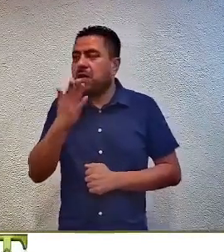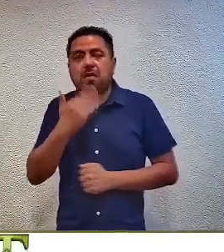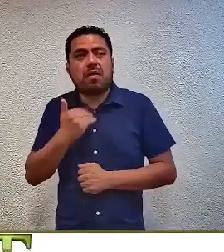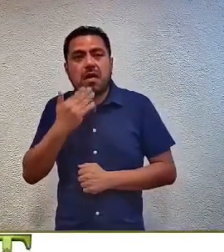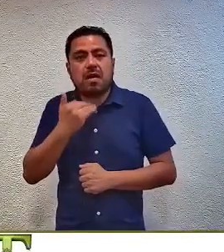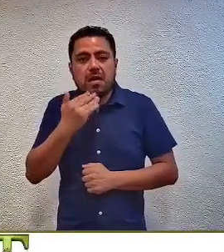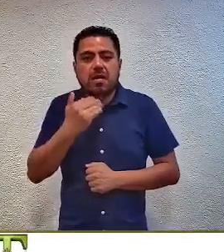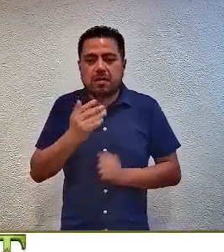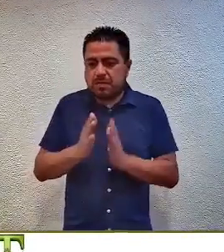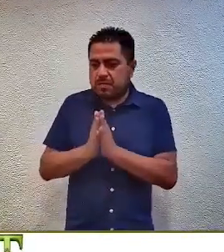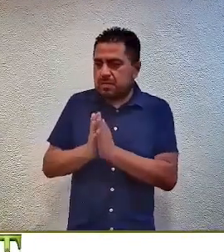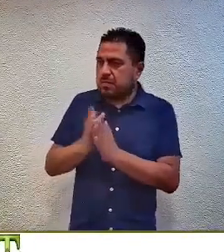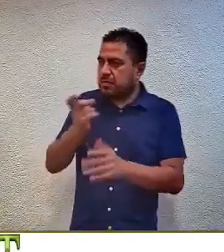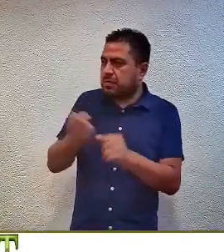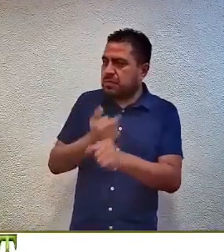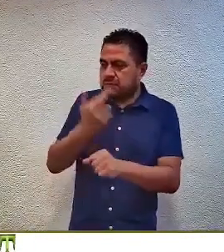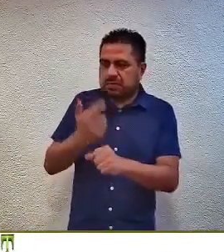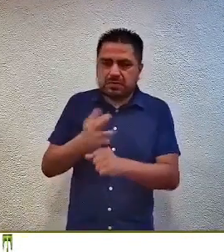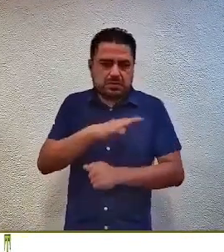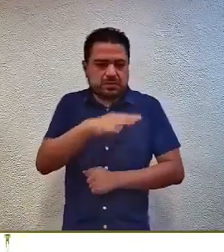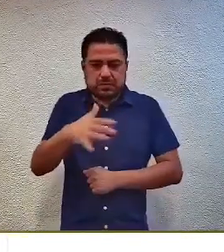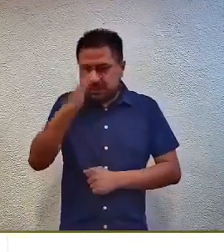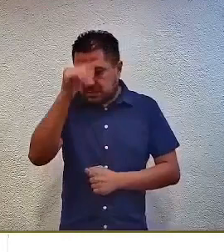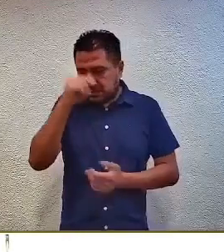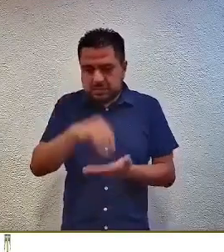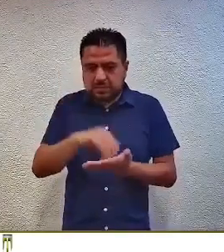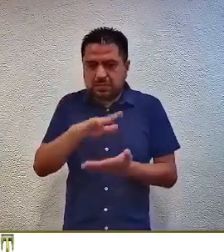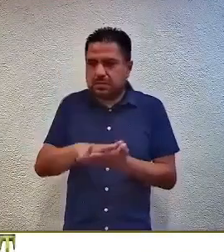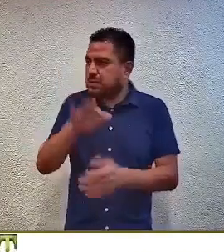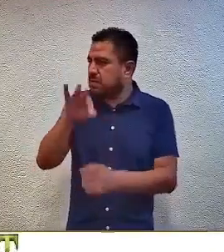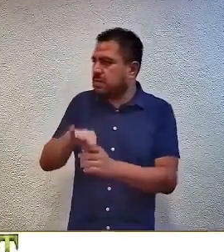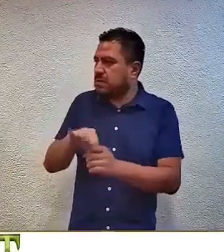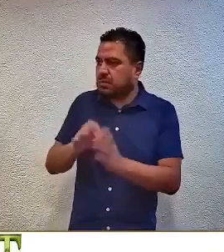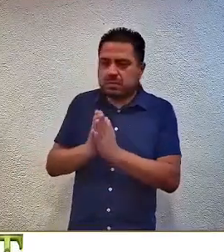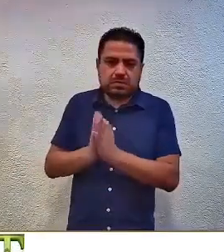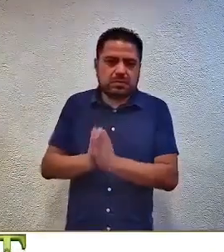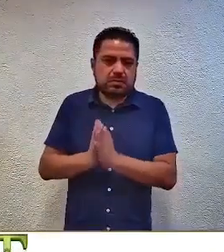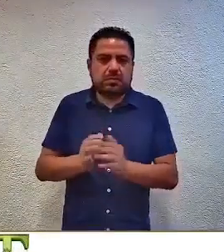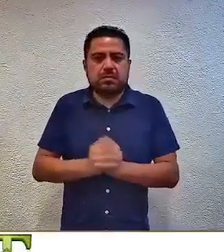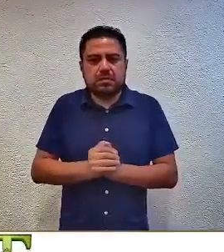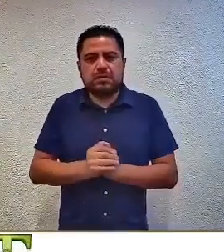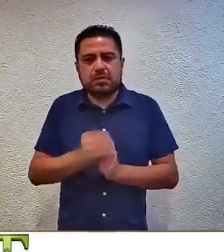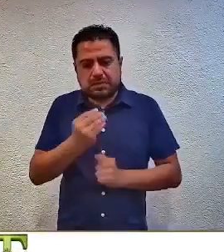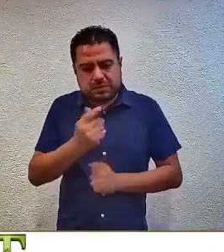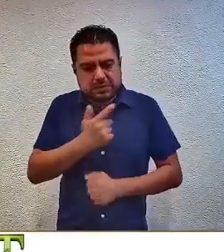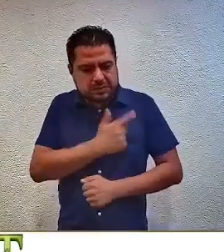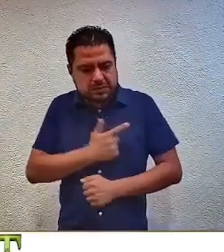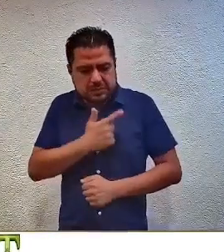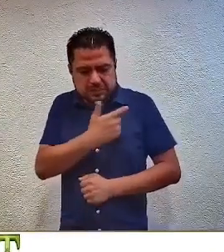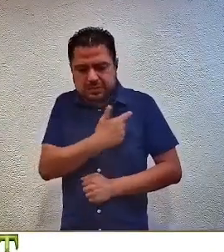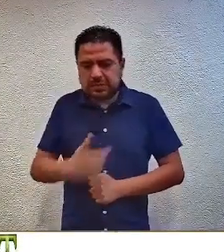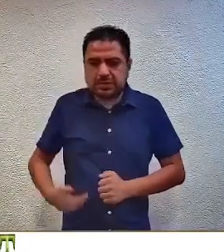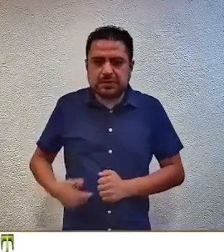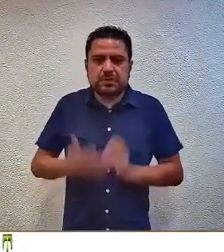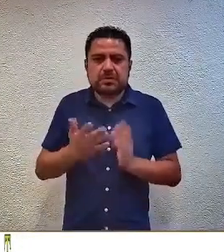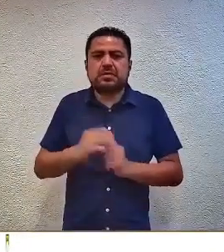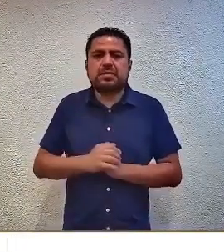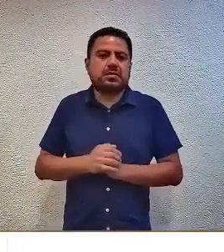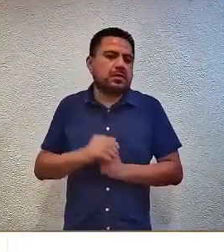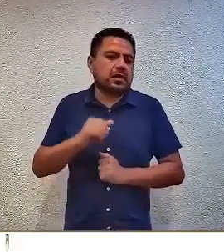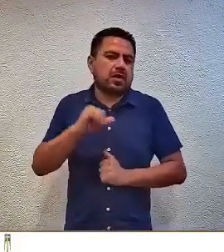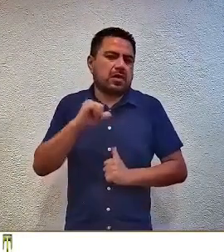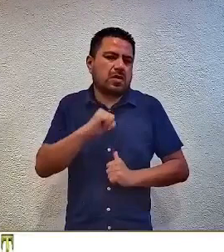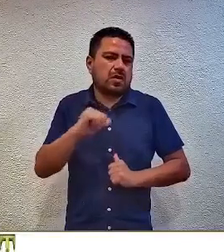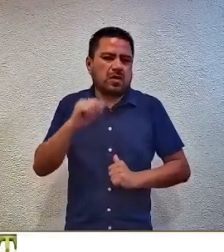respecto, señor secretario general de Acuerdos, tome la votación, por favor. Con su autorización, magistrada presidenta, magistrado ponente José